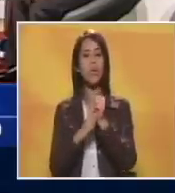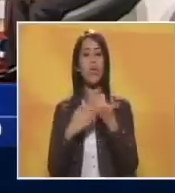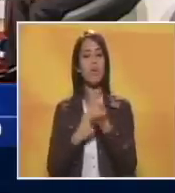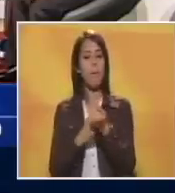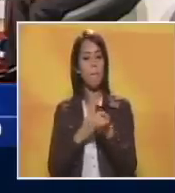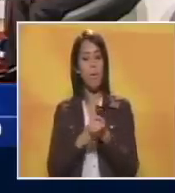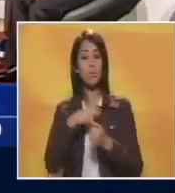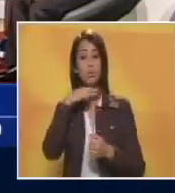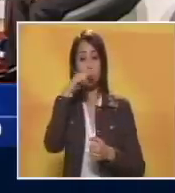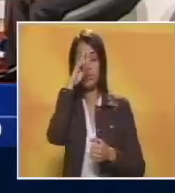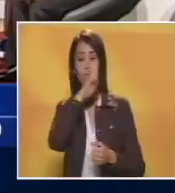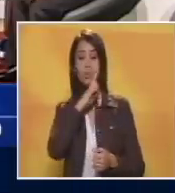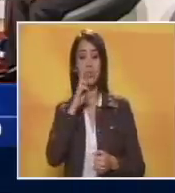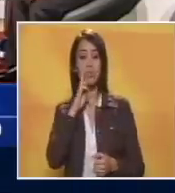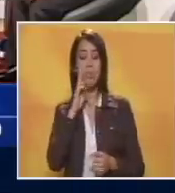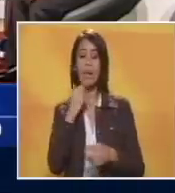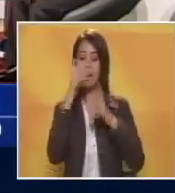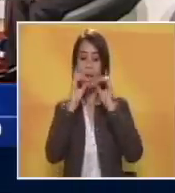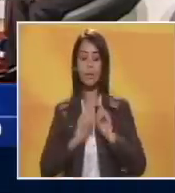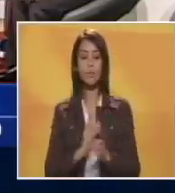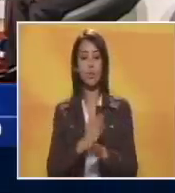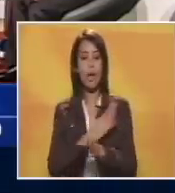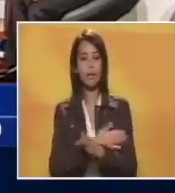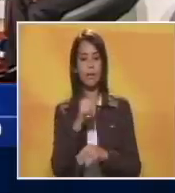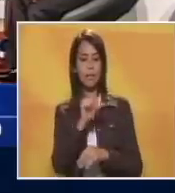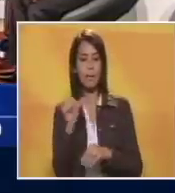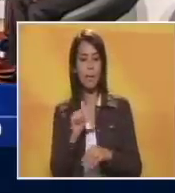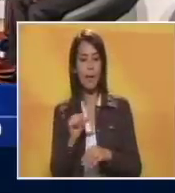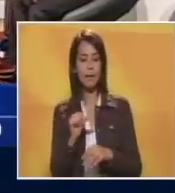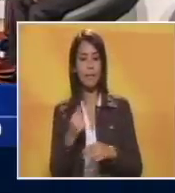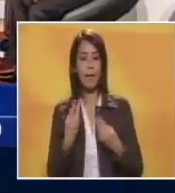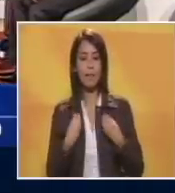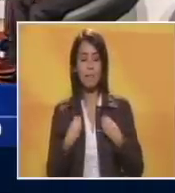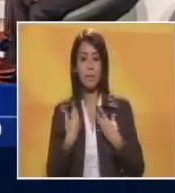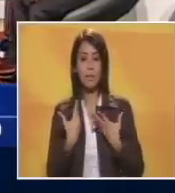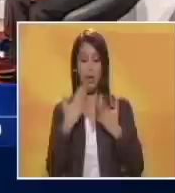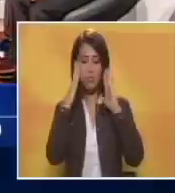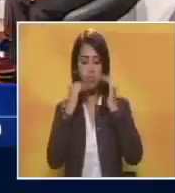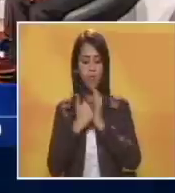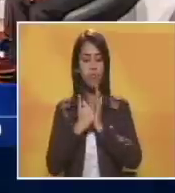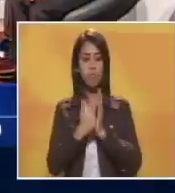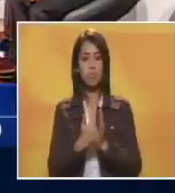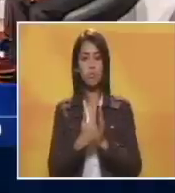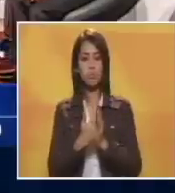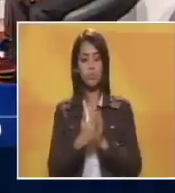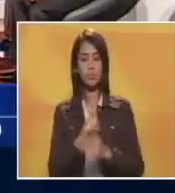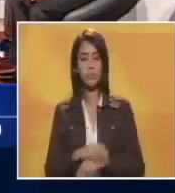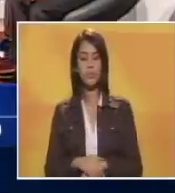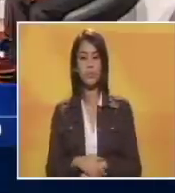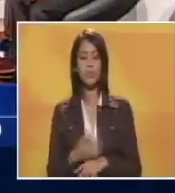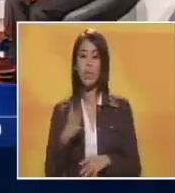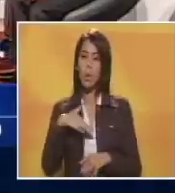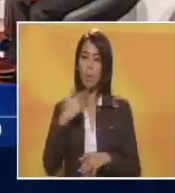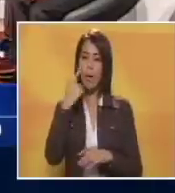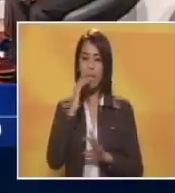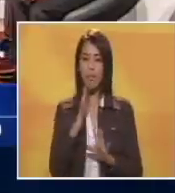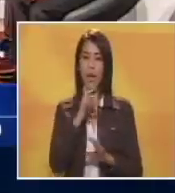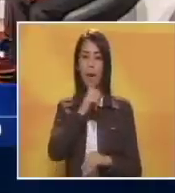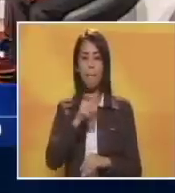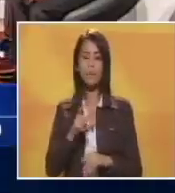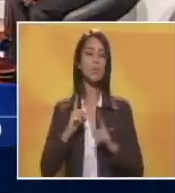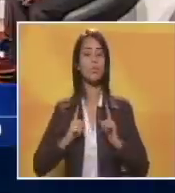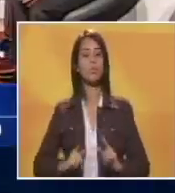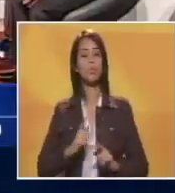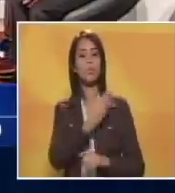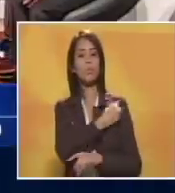tomaron la decisión temprana, a los pocos semanas de vida, fue atendida con una opción que es algo que nos permite llevar al paciente